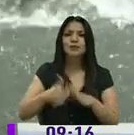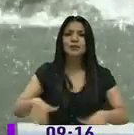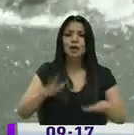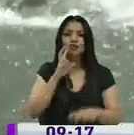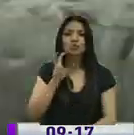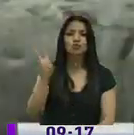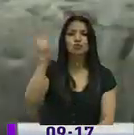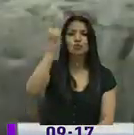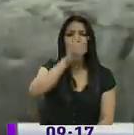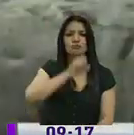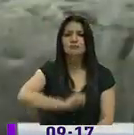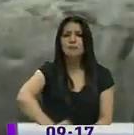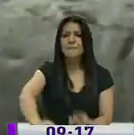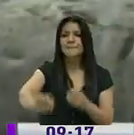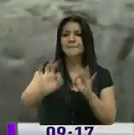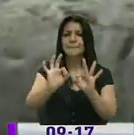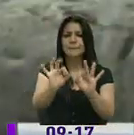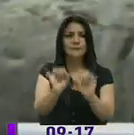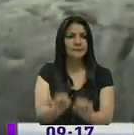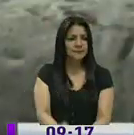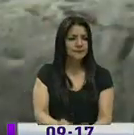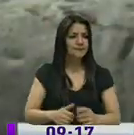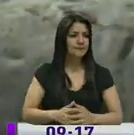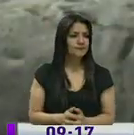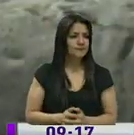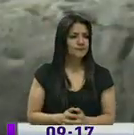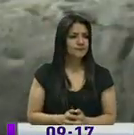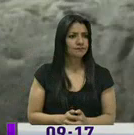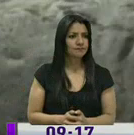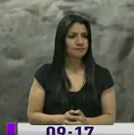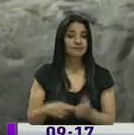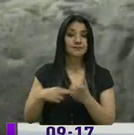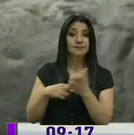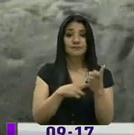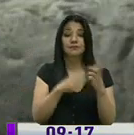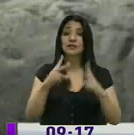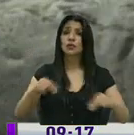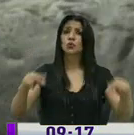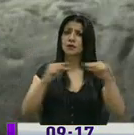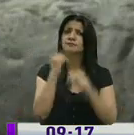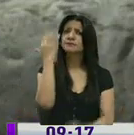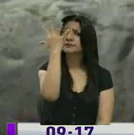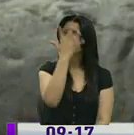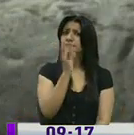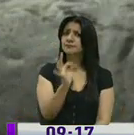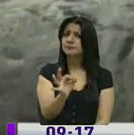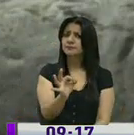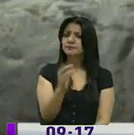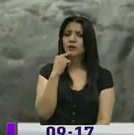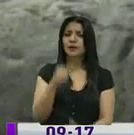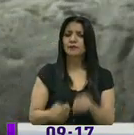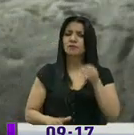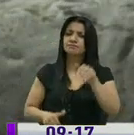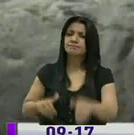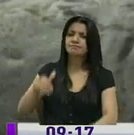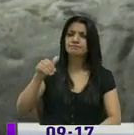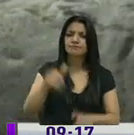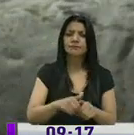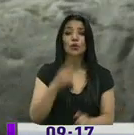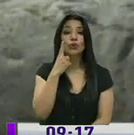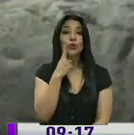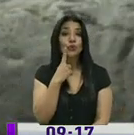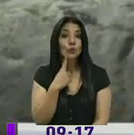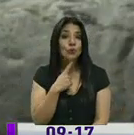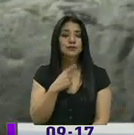ya que poseemos recursos naturales muy hermosos como balnearios de agua dulce aguas